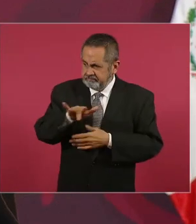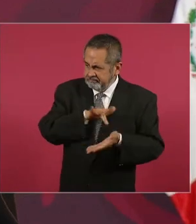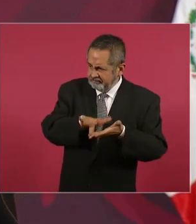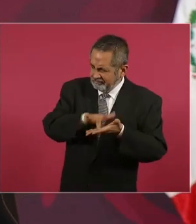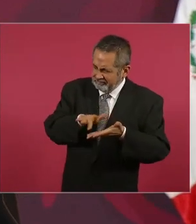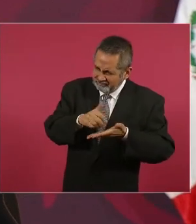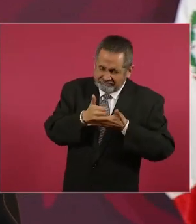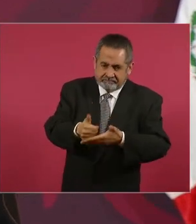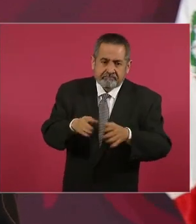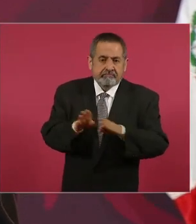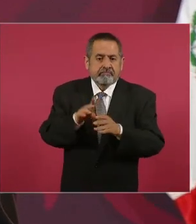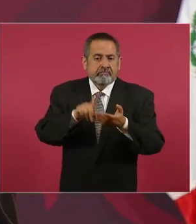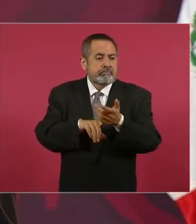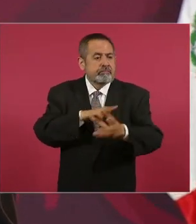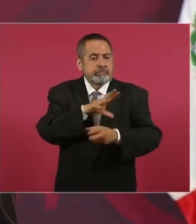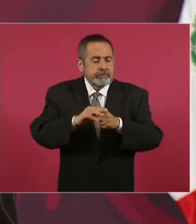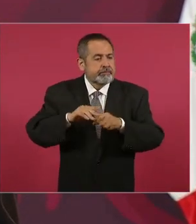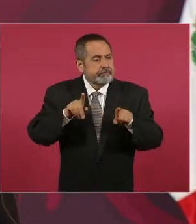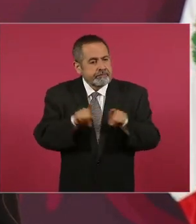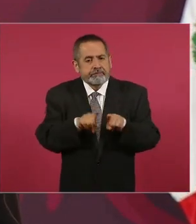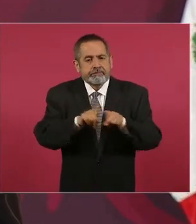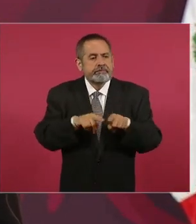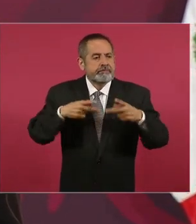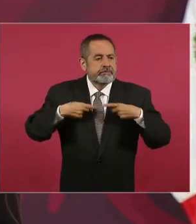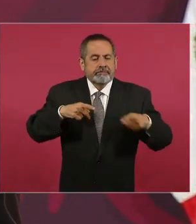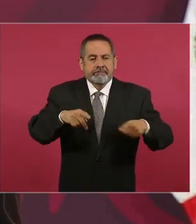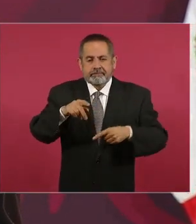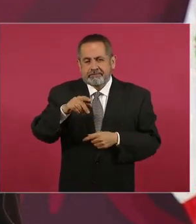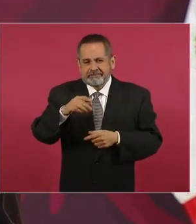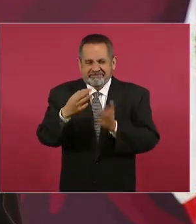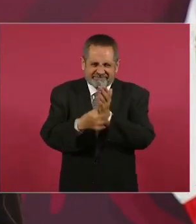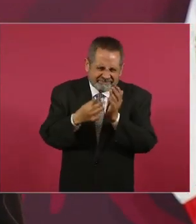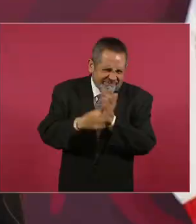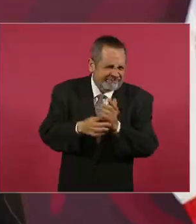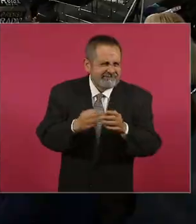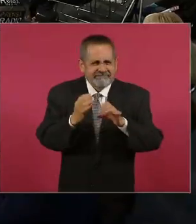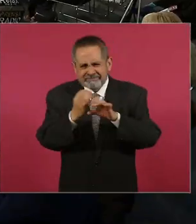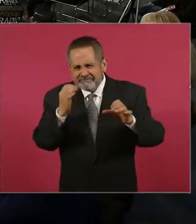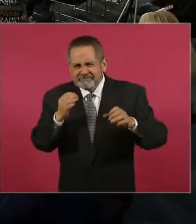también los proveedores de acero para los tubos,